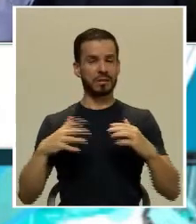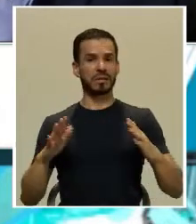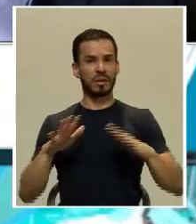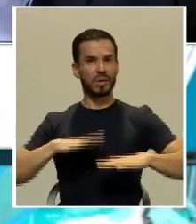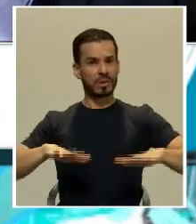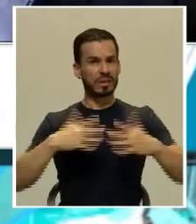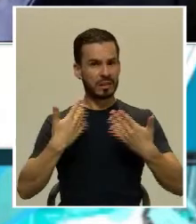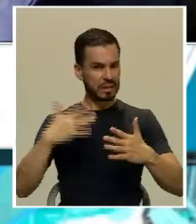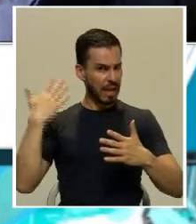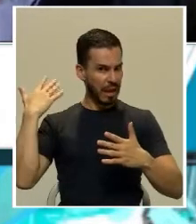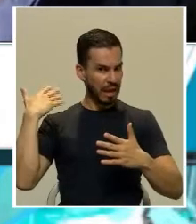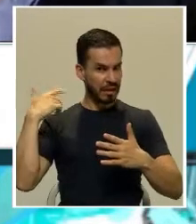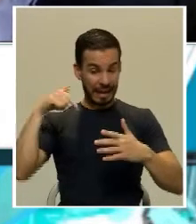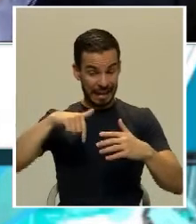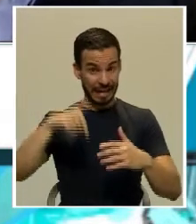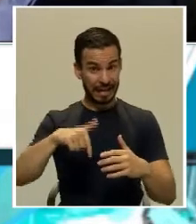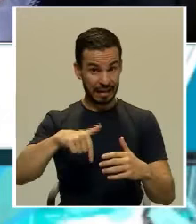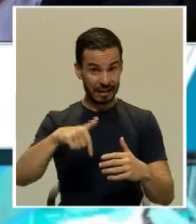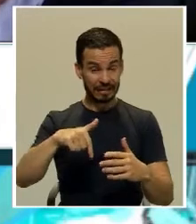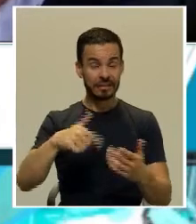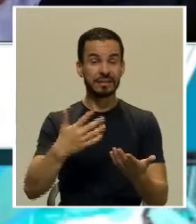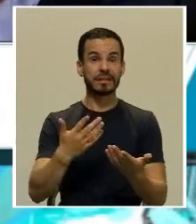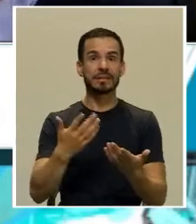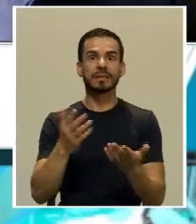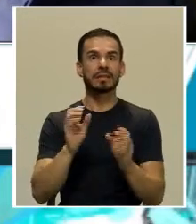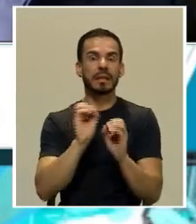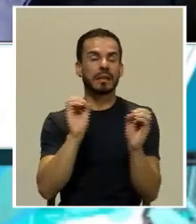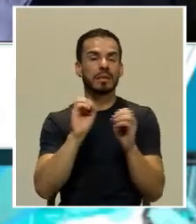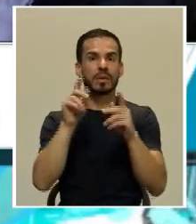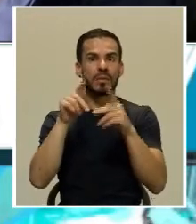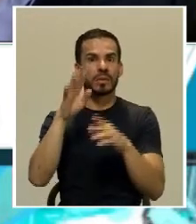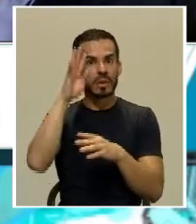venía. Hablemos de esto, que por supuesto nunca